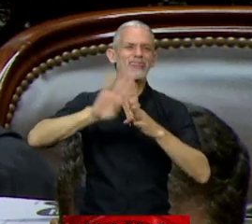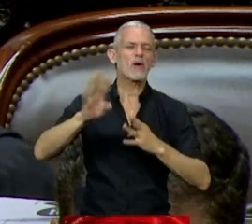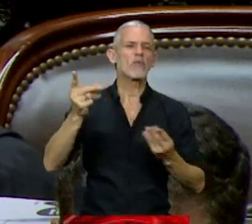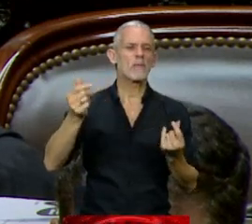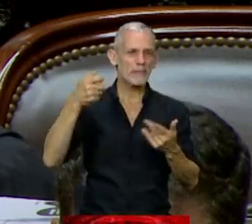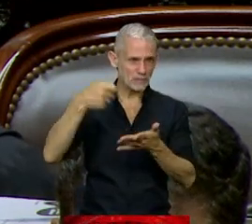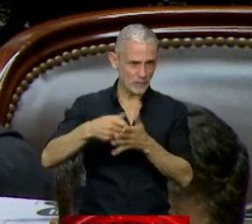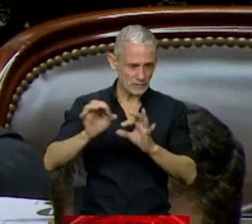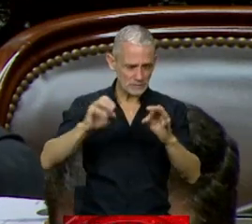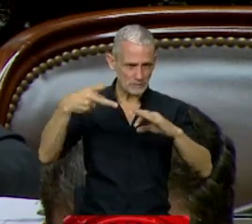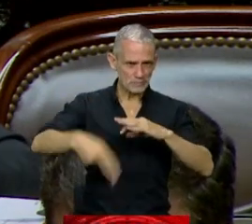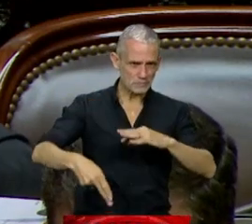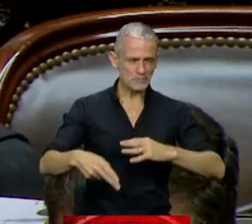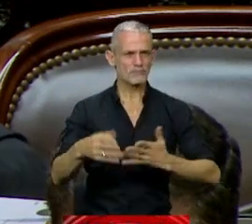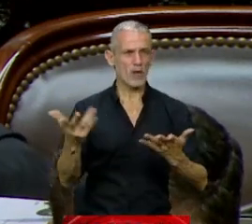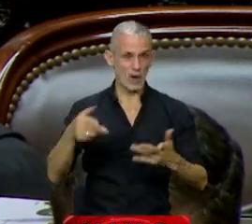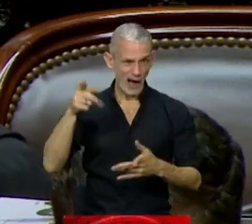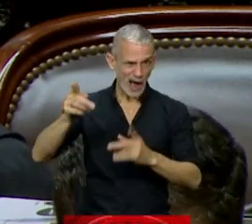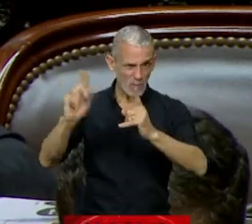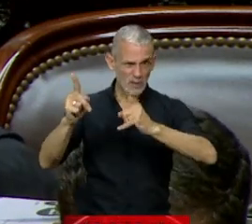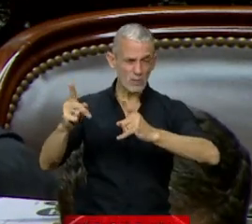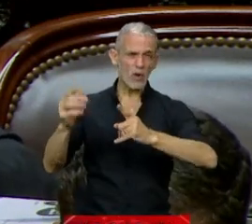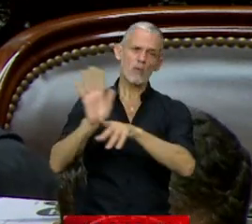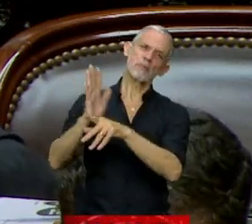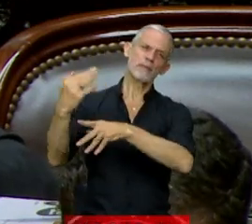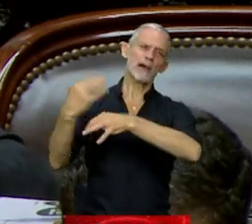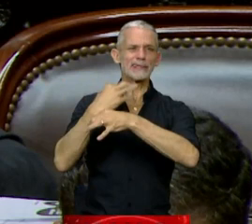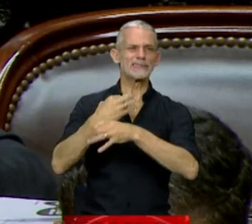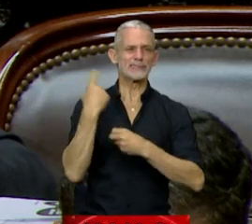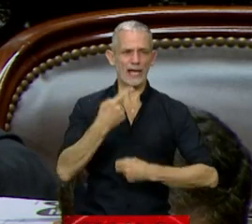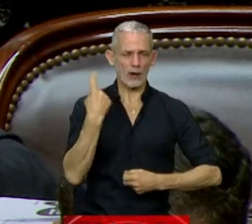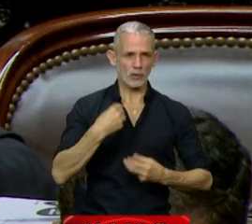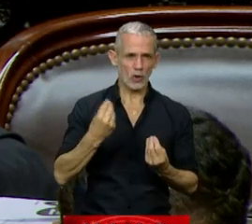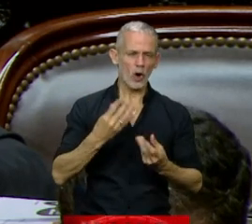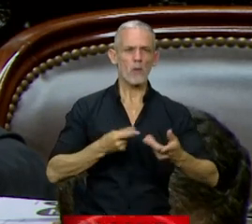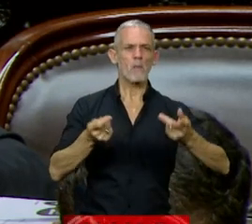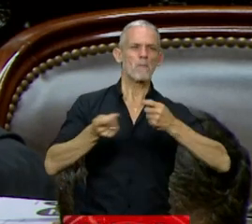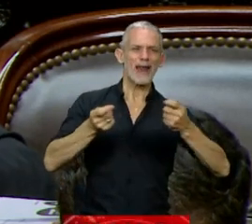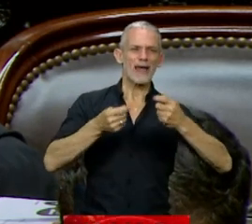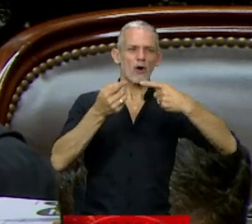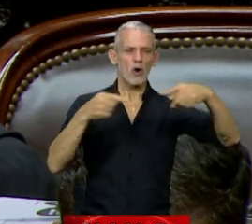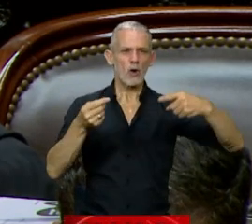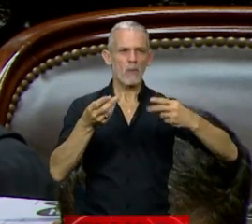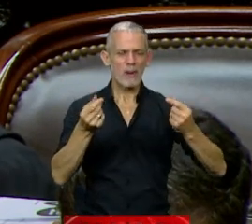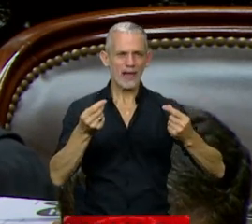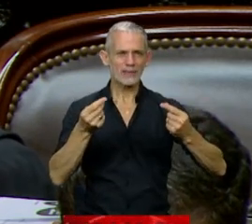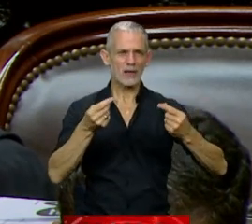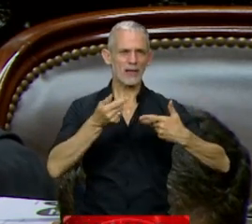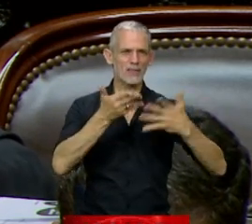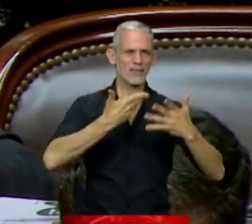pesos, pretendan darnos cátedra de manejo de los recursos públicos de una